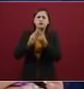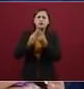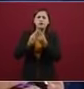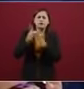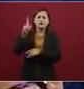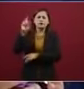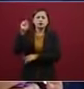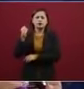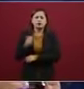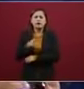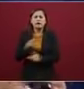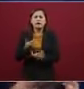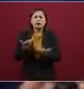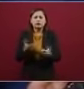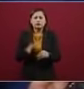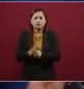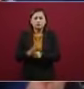pregunta que usted